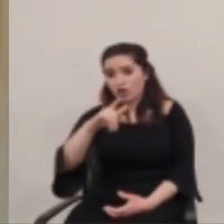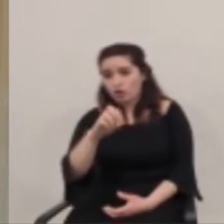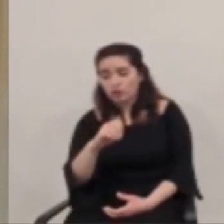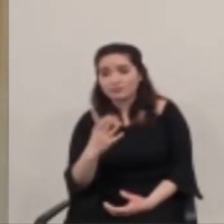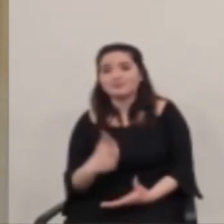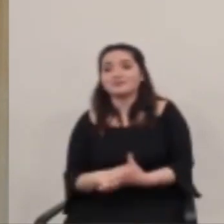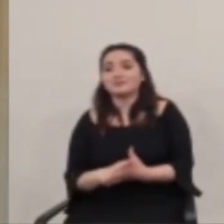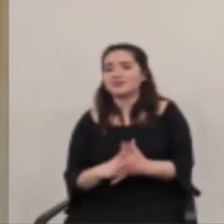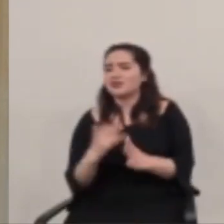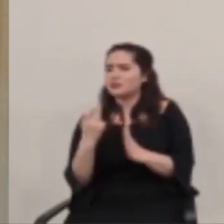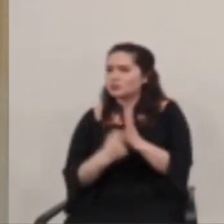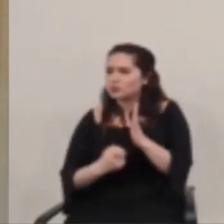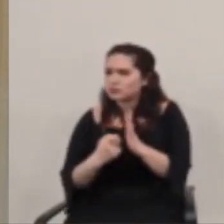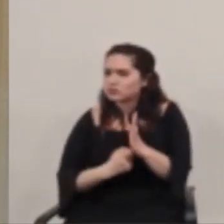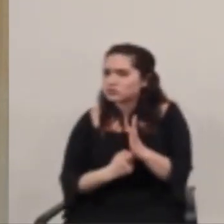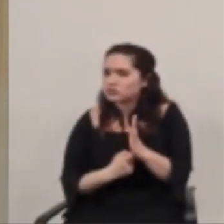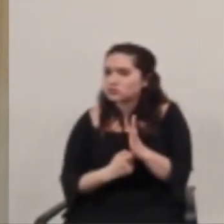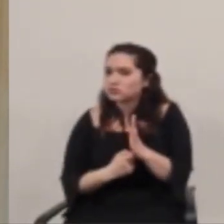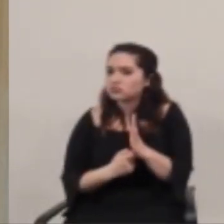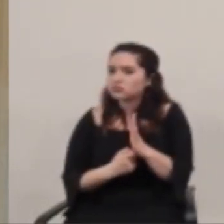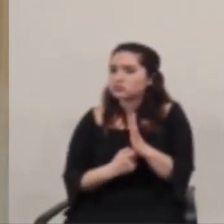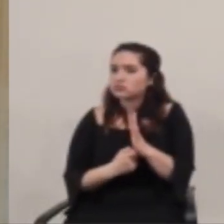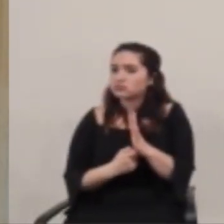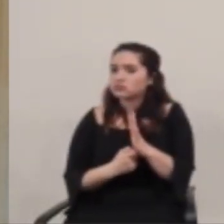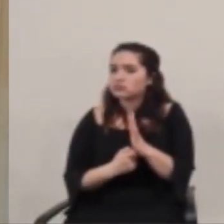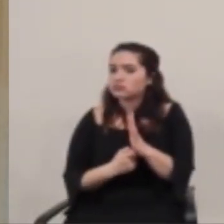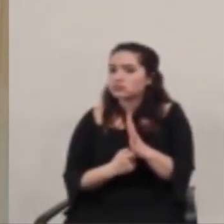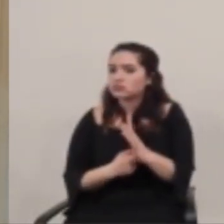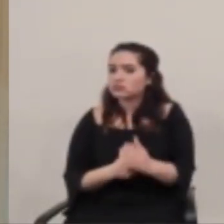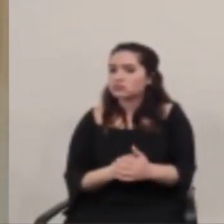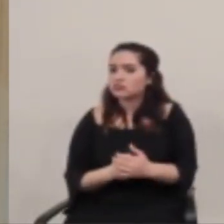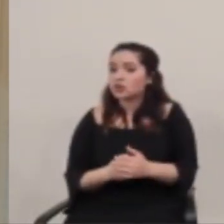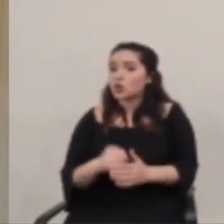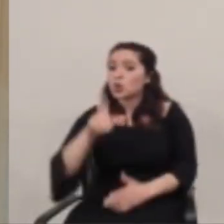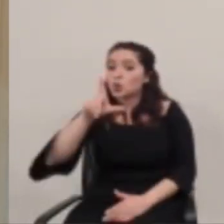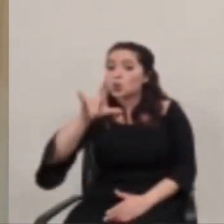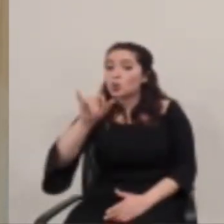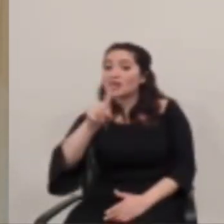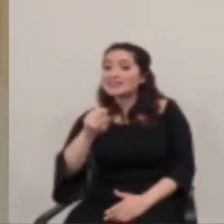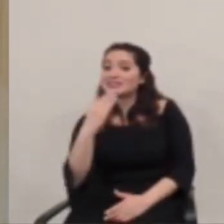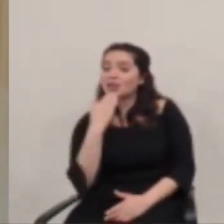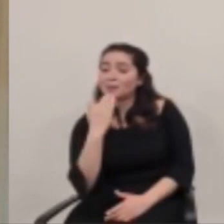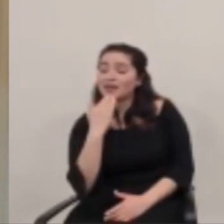Diego cuando habló de intersectorialidad, a Luis,